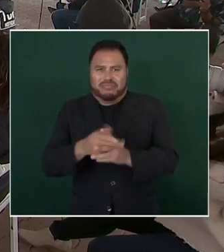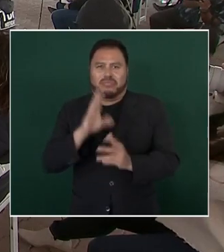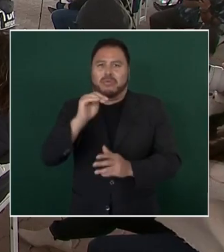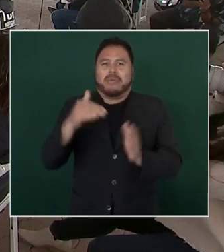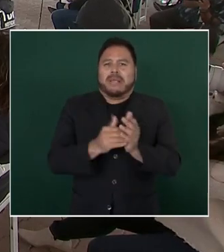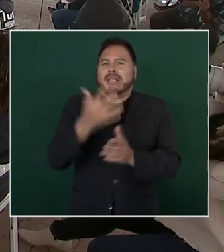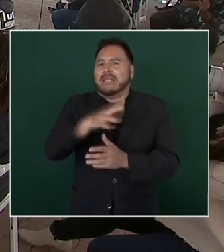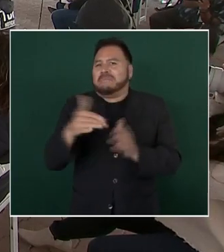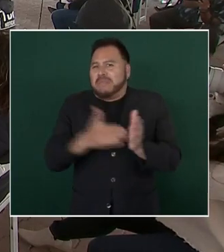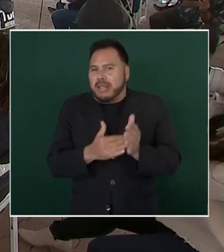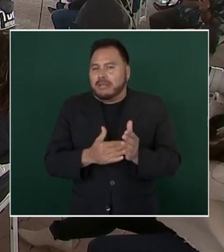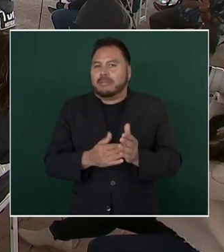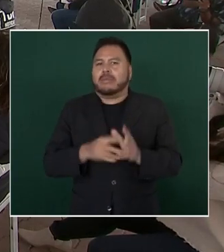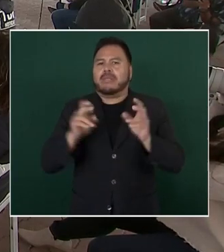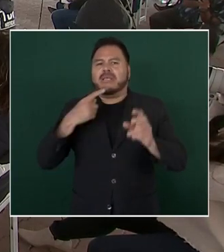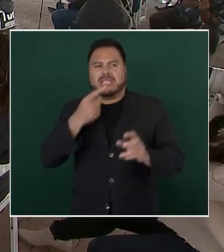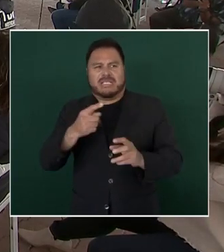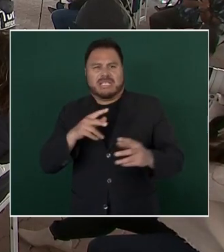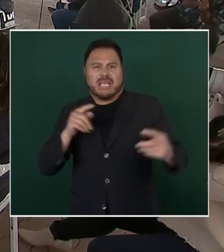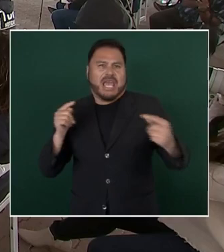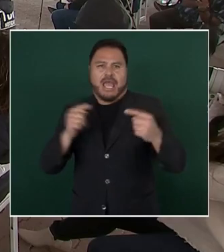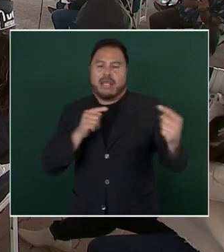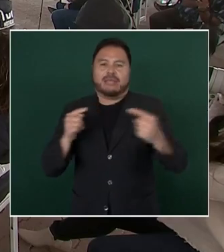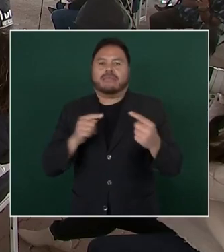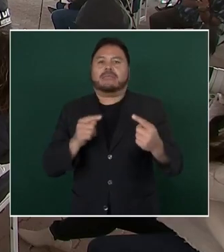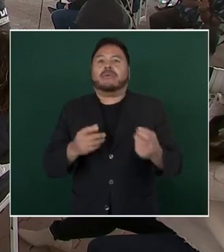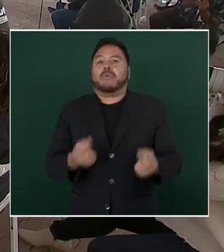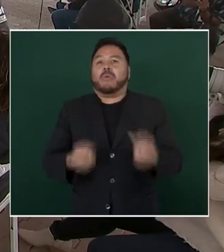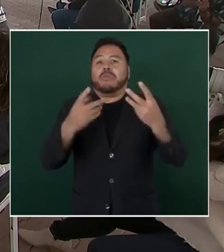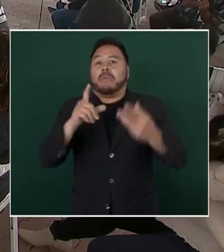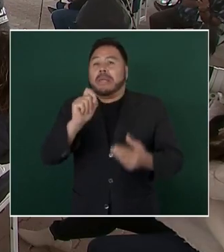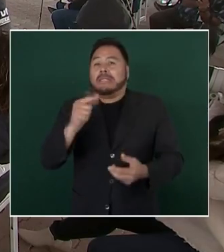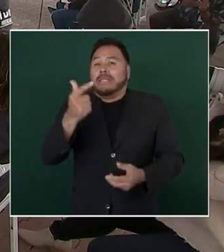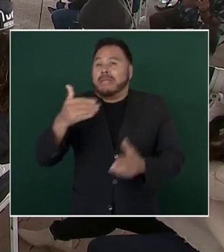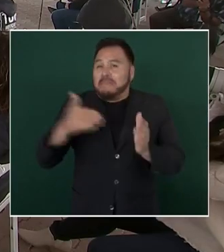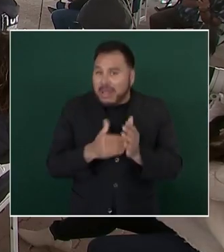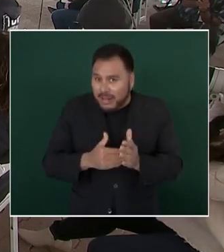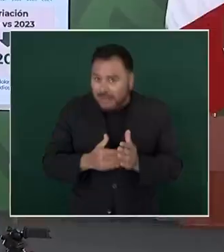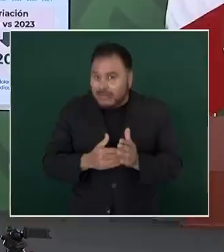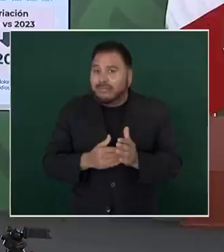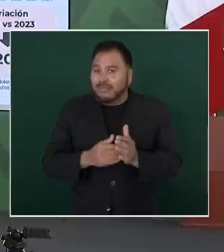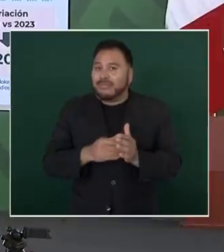Declara la guerra a 27,000 en el 11.